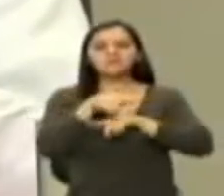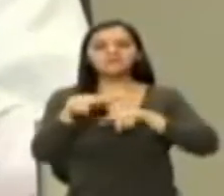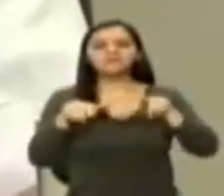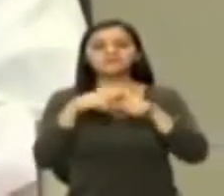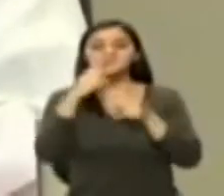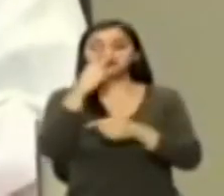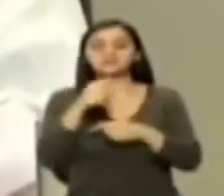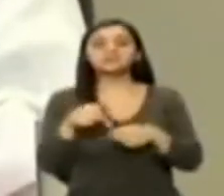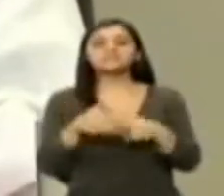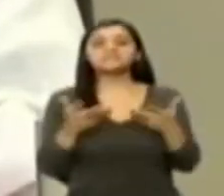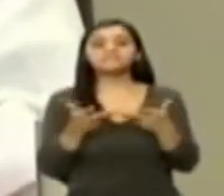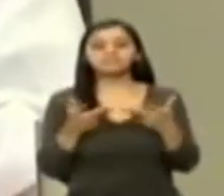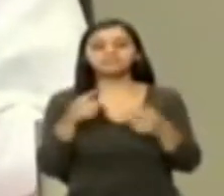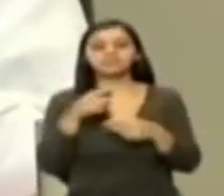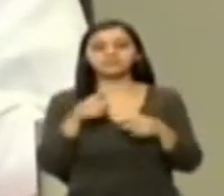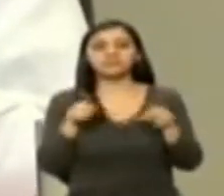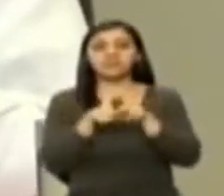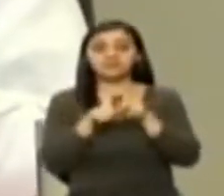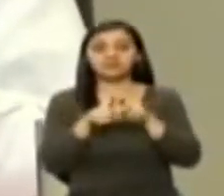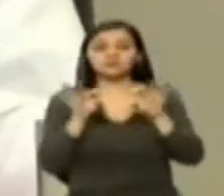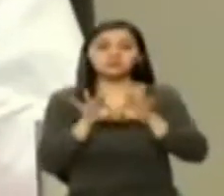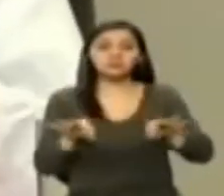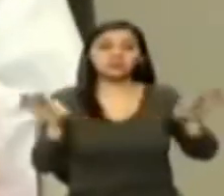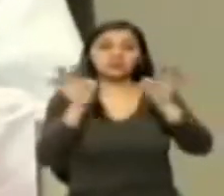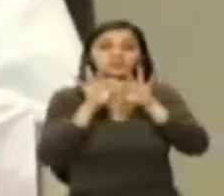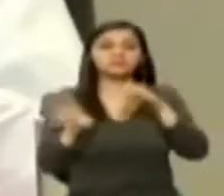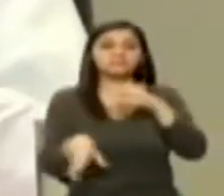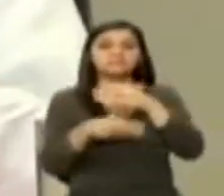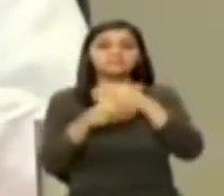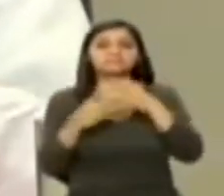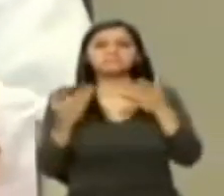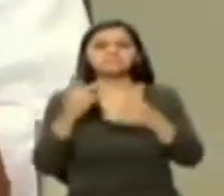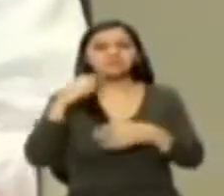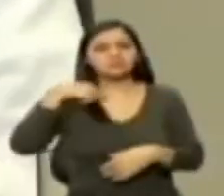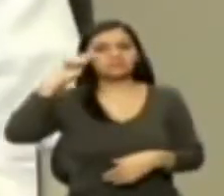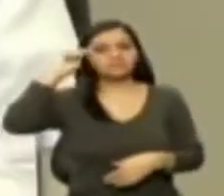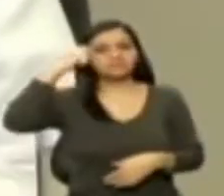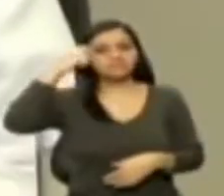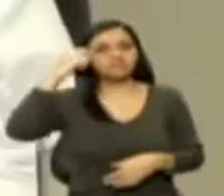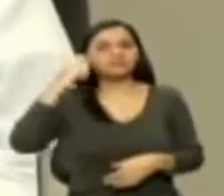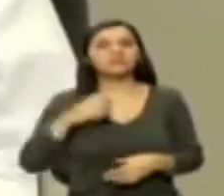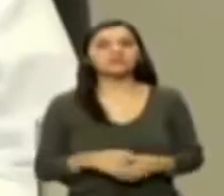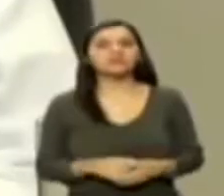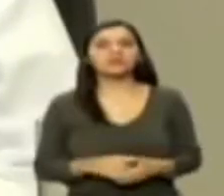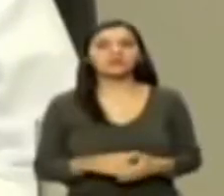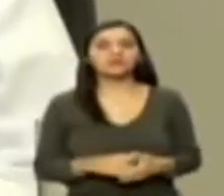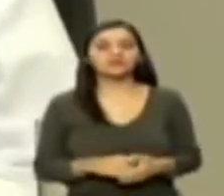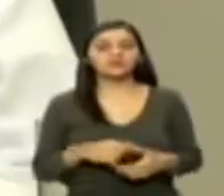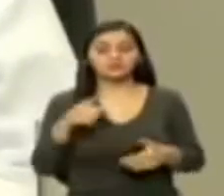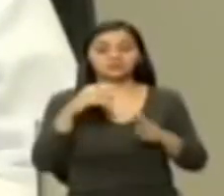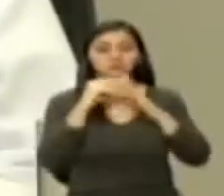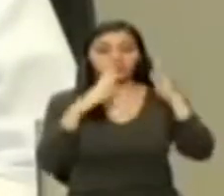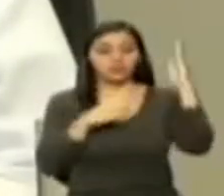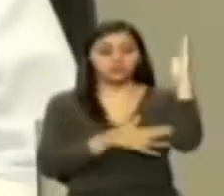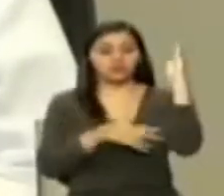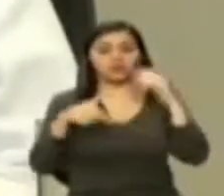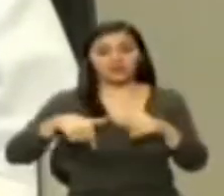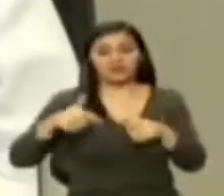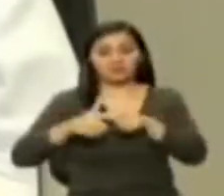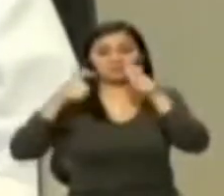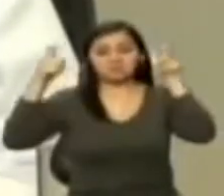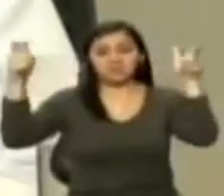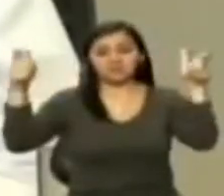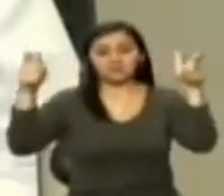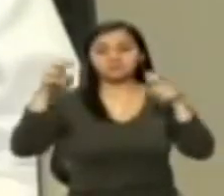mineral. Valga la oportunidad para recordar que aquí está un proyecto que es 3 veces más que